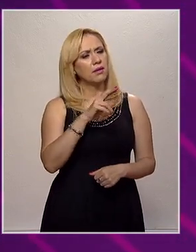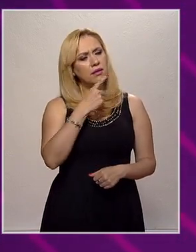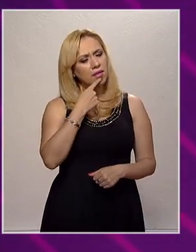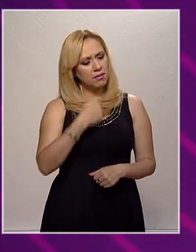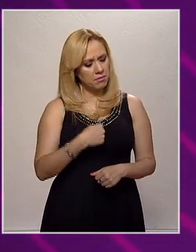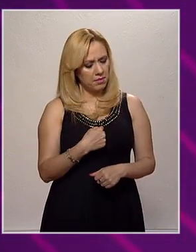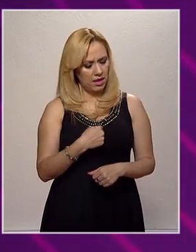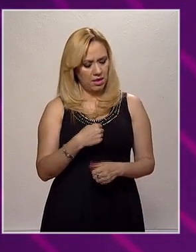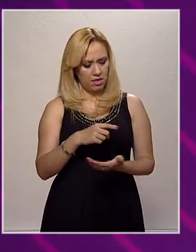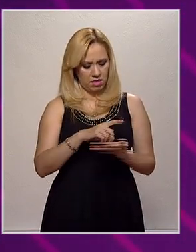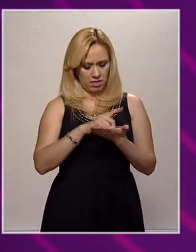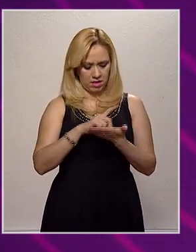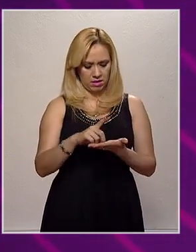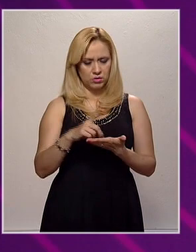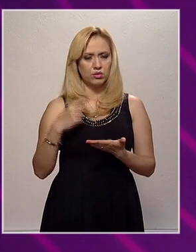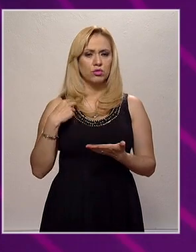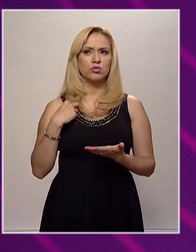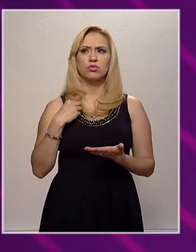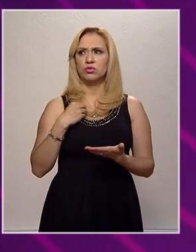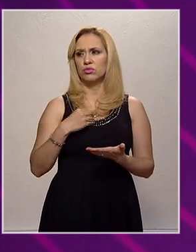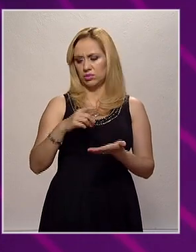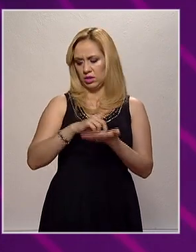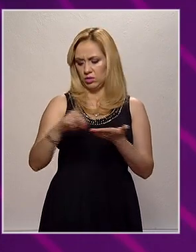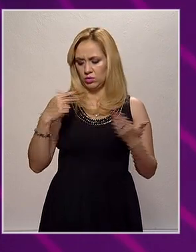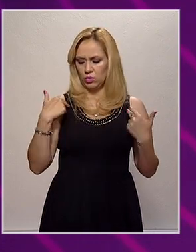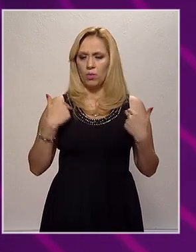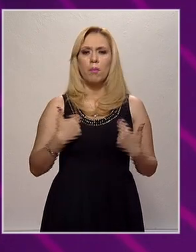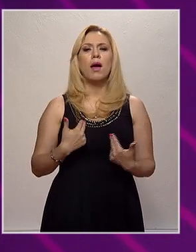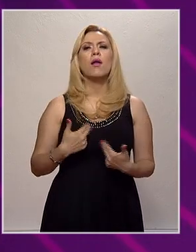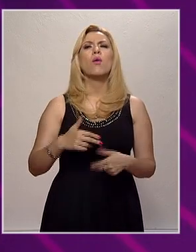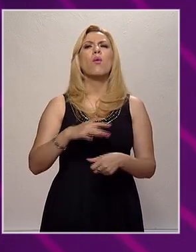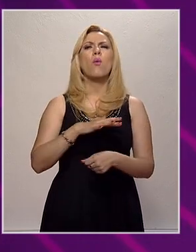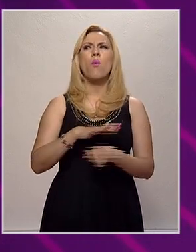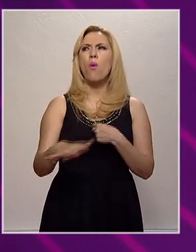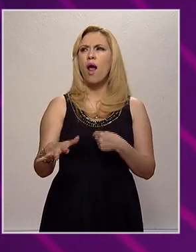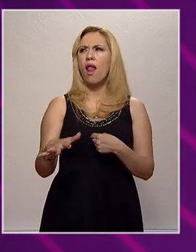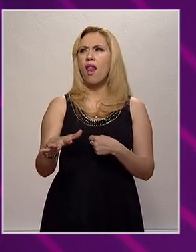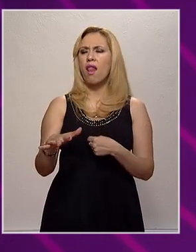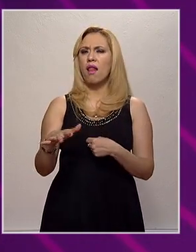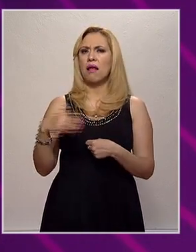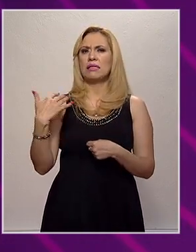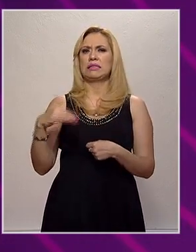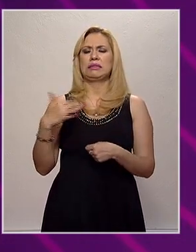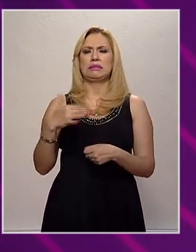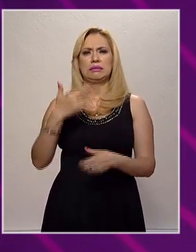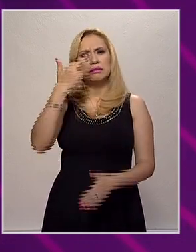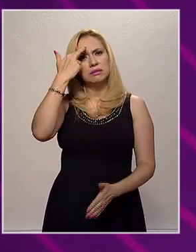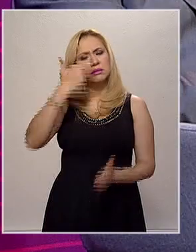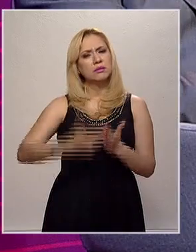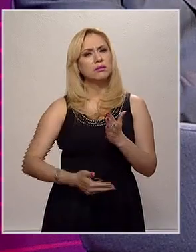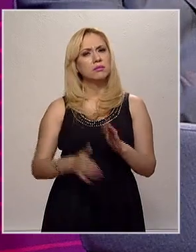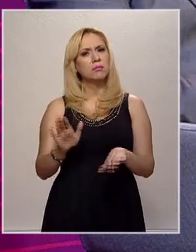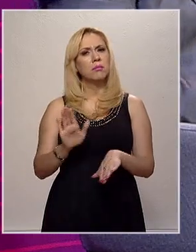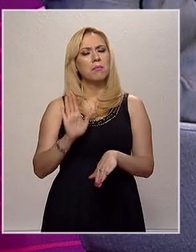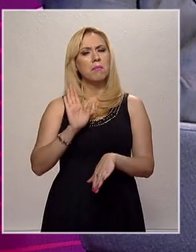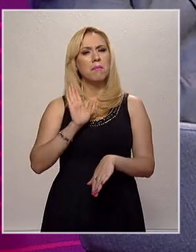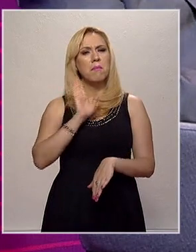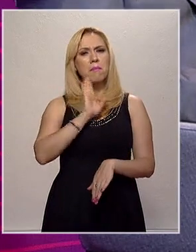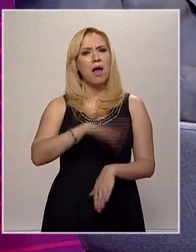humanos, así digo, una primera reflexión, pueden verse afectados por una práctica de violencia obstétrica.